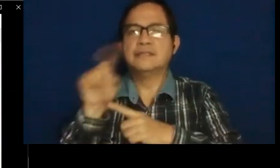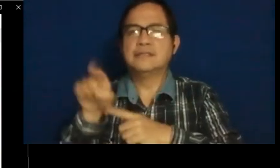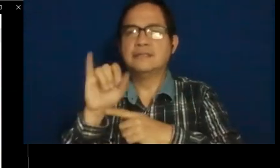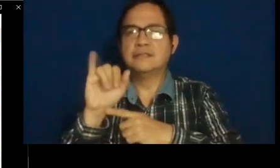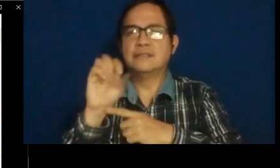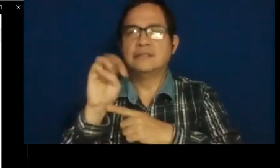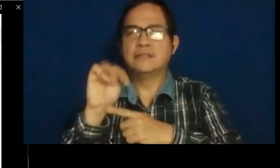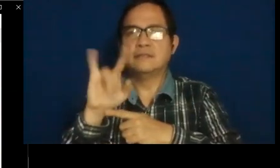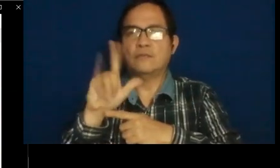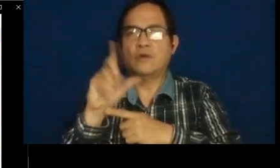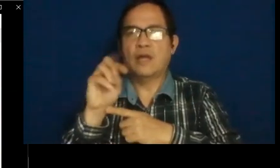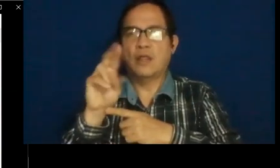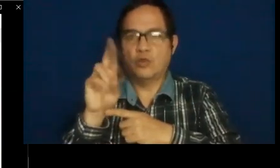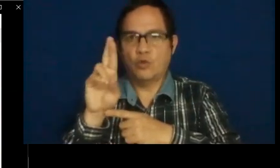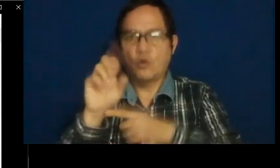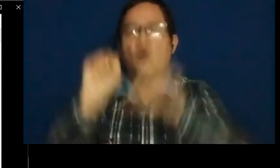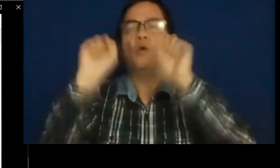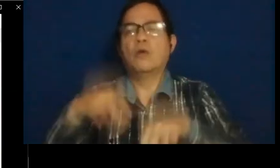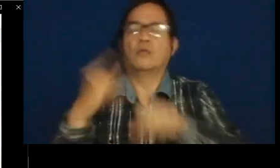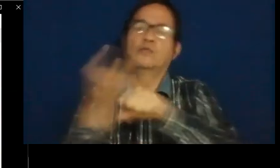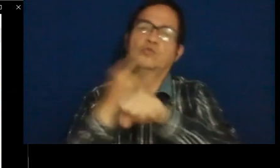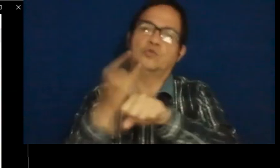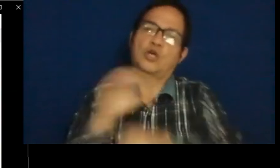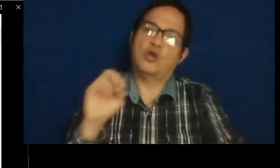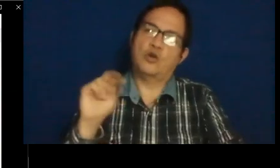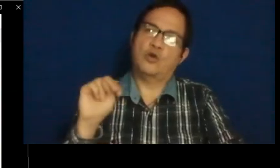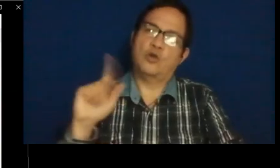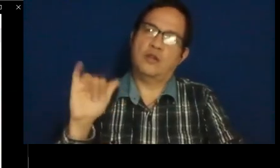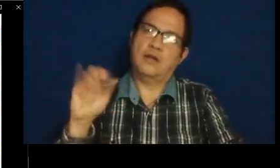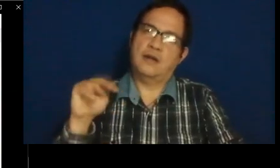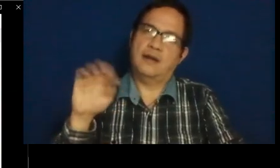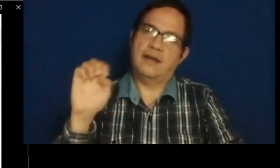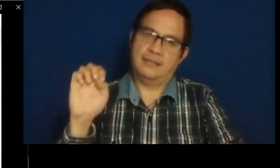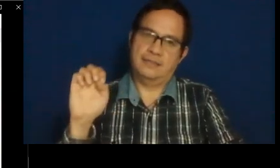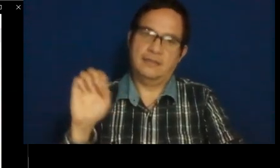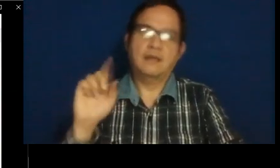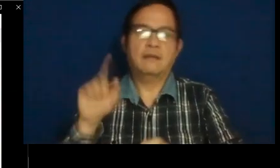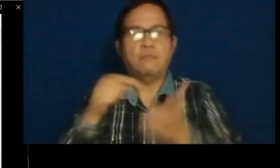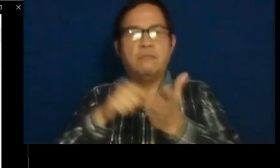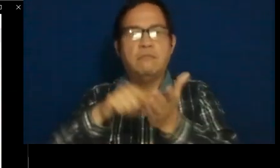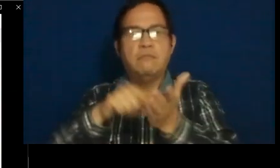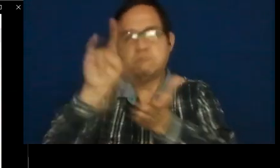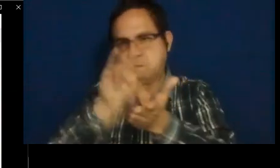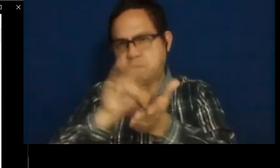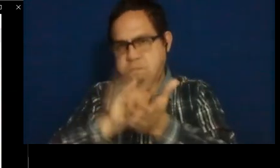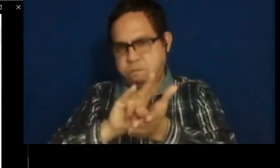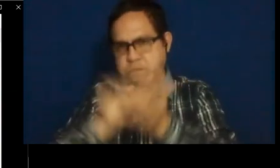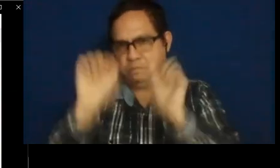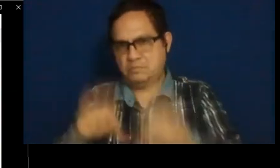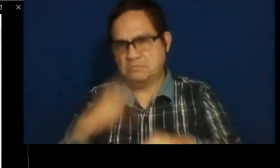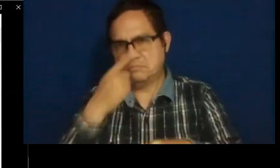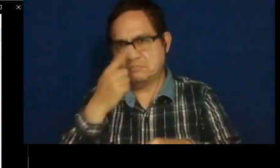necesario descargarlo, se puede manejar online. ¿Listo? Entonces aquí les voy a dejar el link para que lo accedan a él.